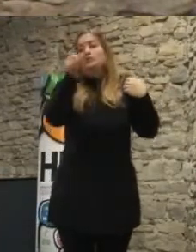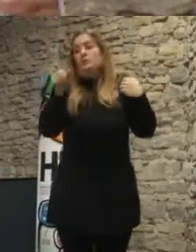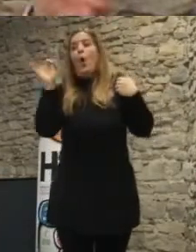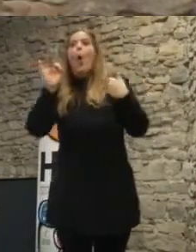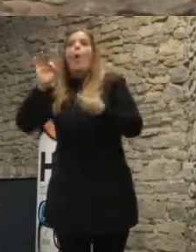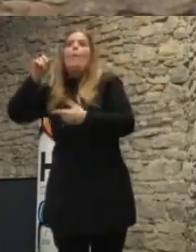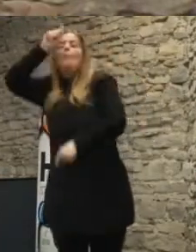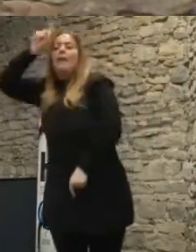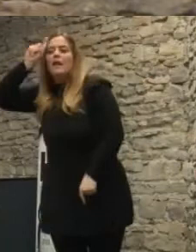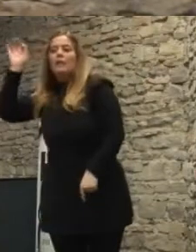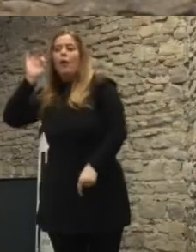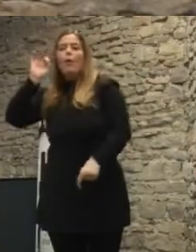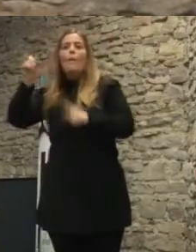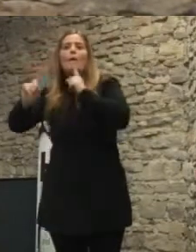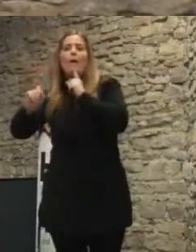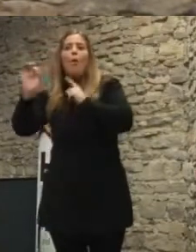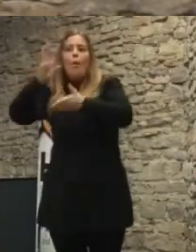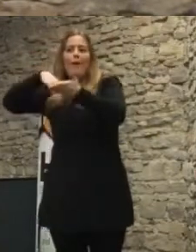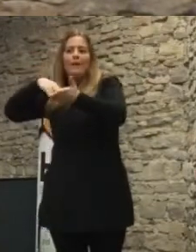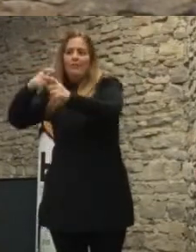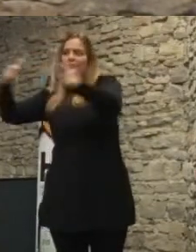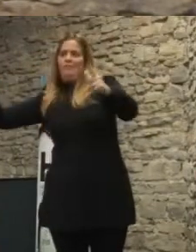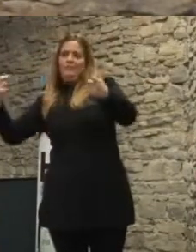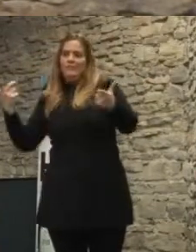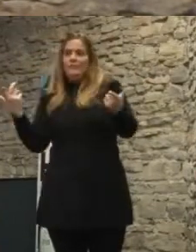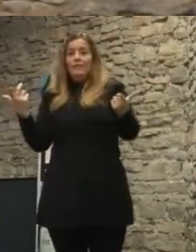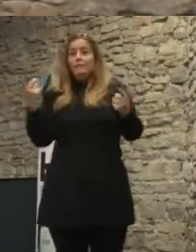de Madrid o de Bilbao o de Valencia, ¿no?